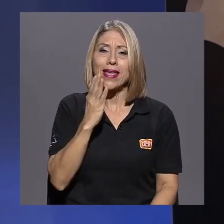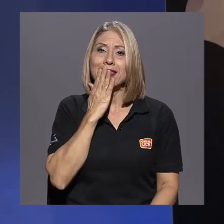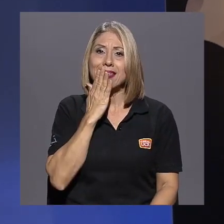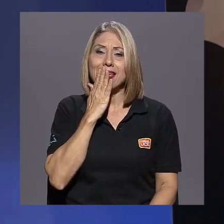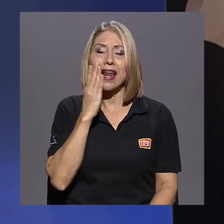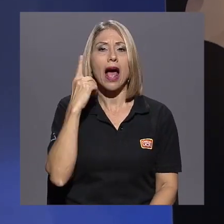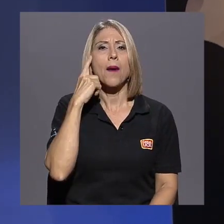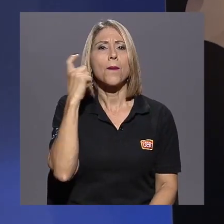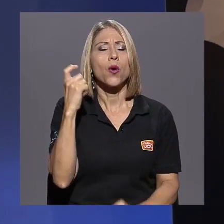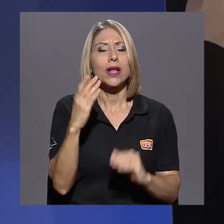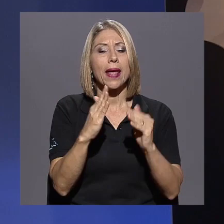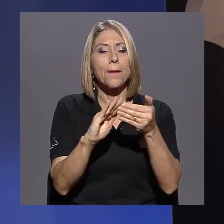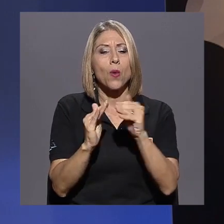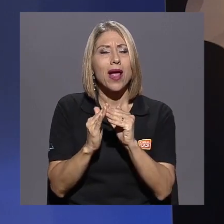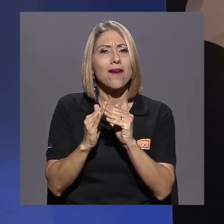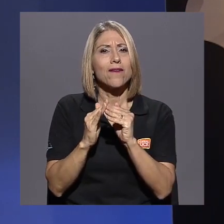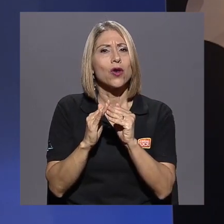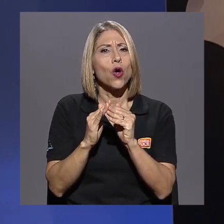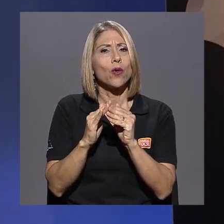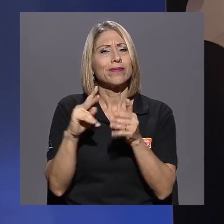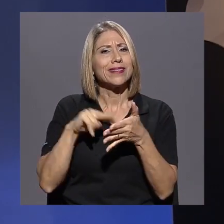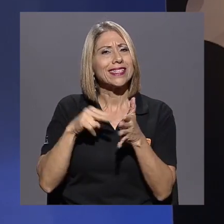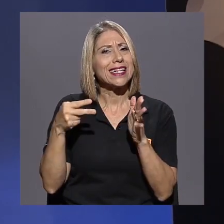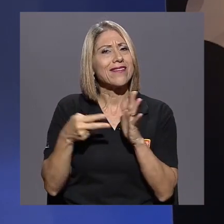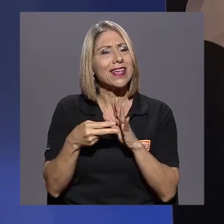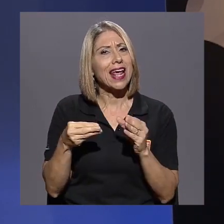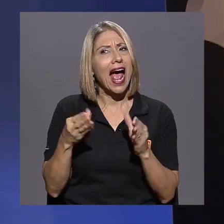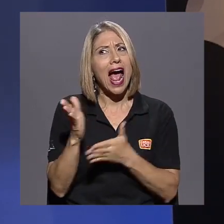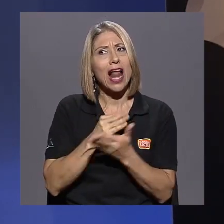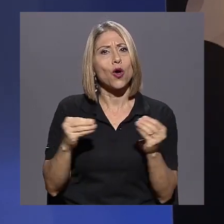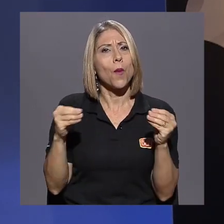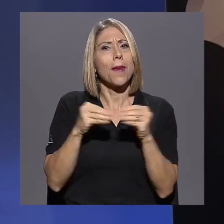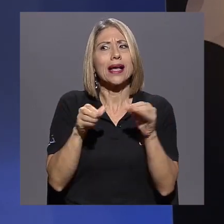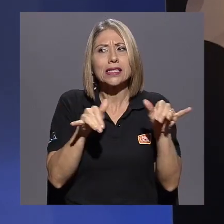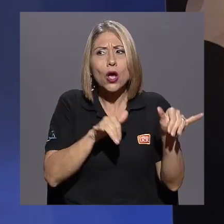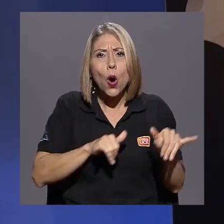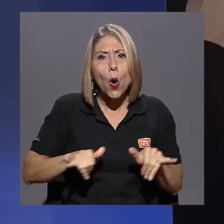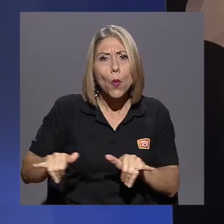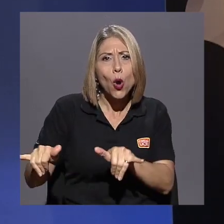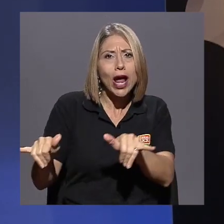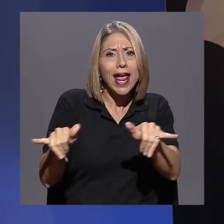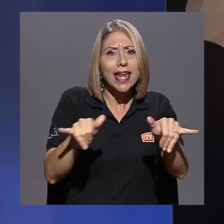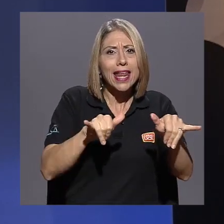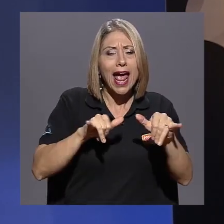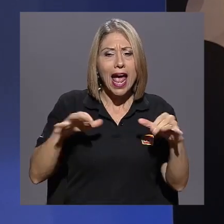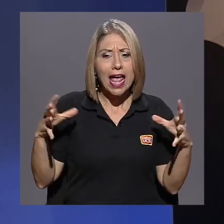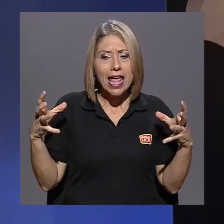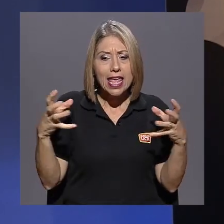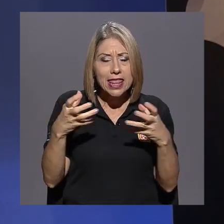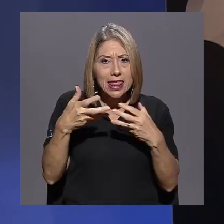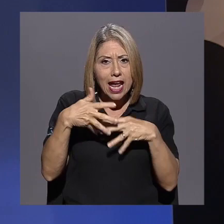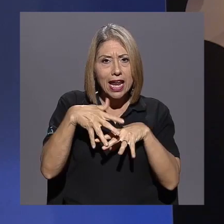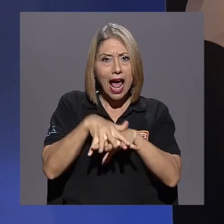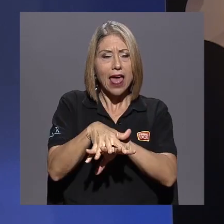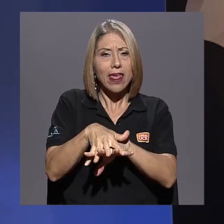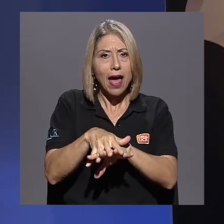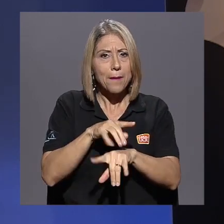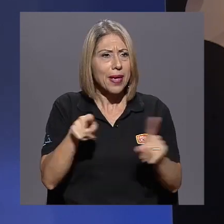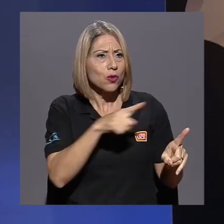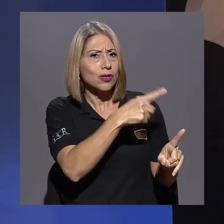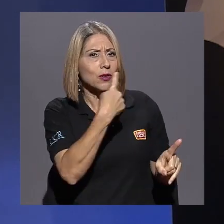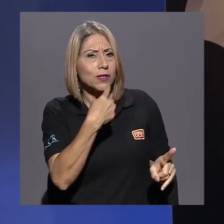una perspectiva de gamón más homogénea integrada y lo que nos está hablando es bueno